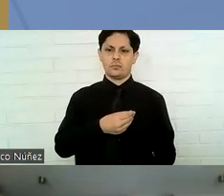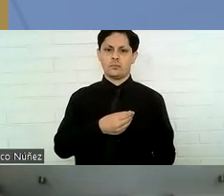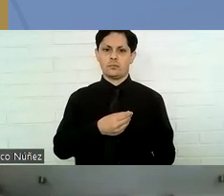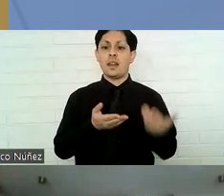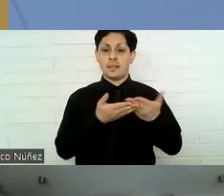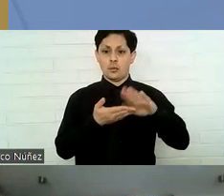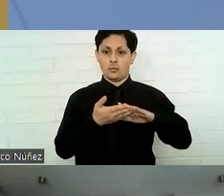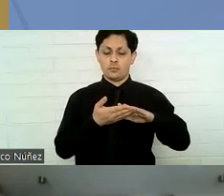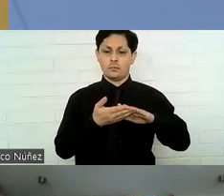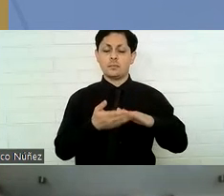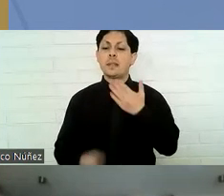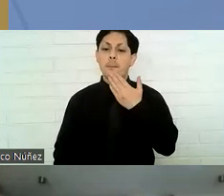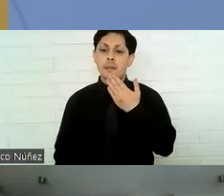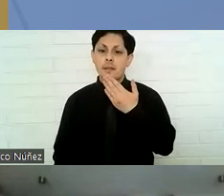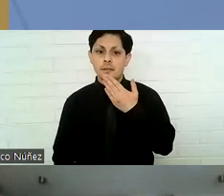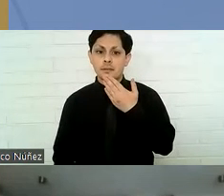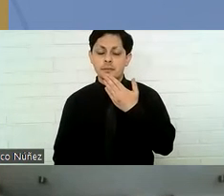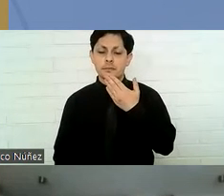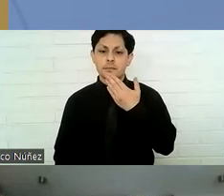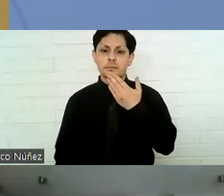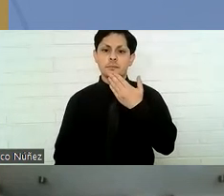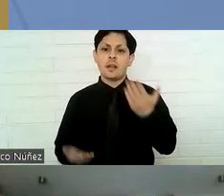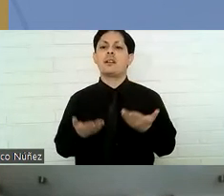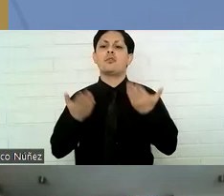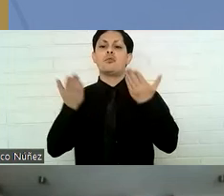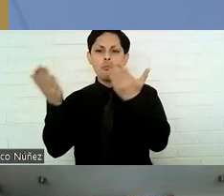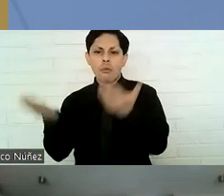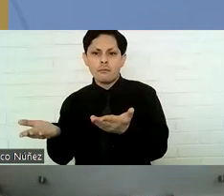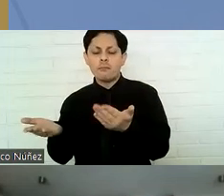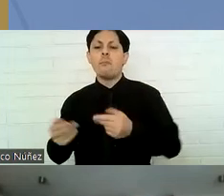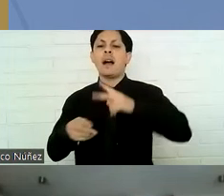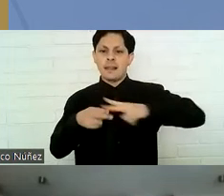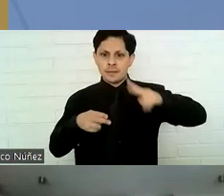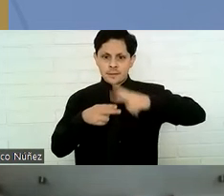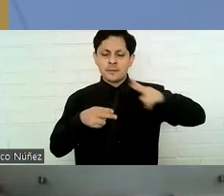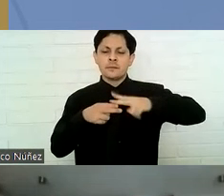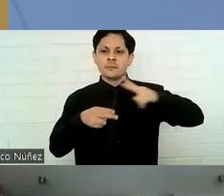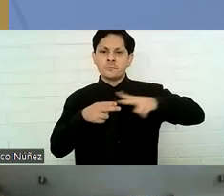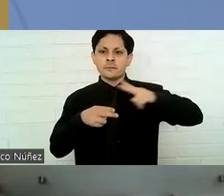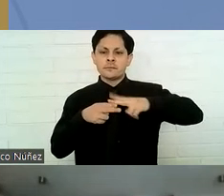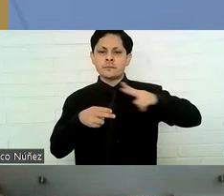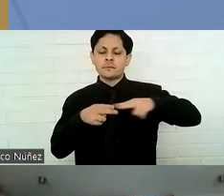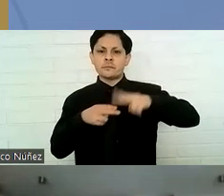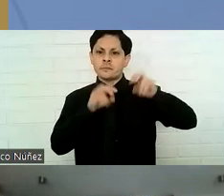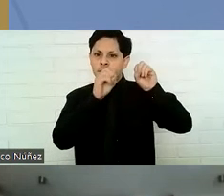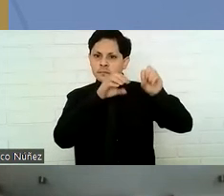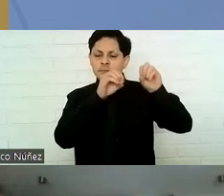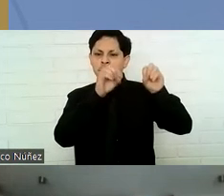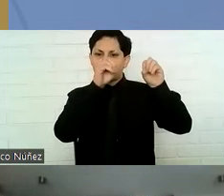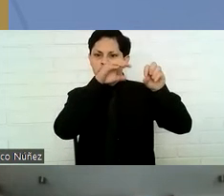También hacen una contribución al quehacer de la enseñanza, cosa que planteaba